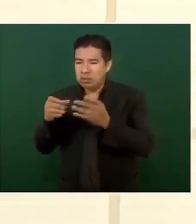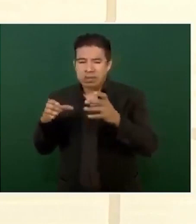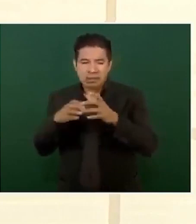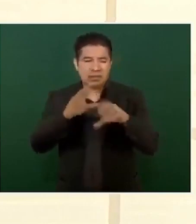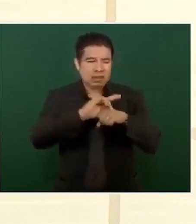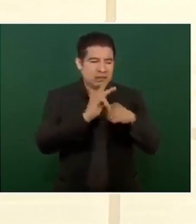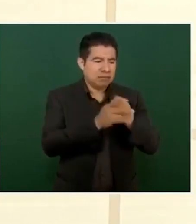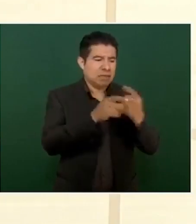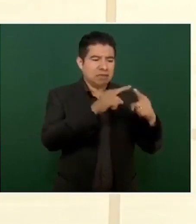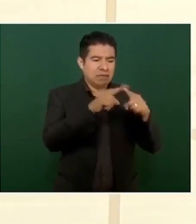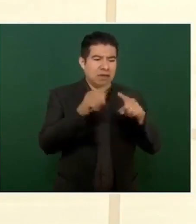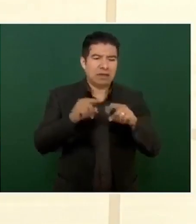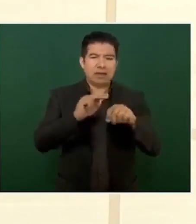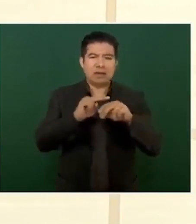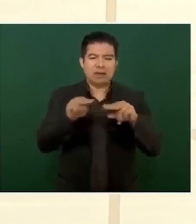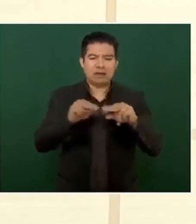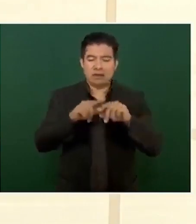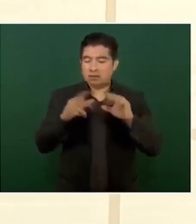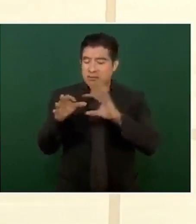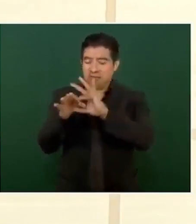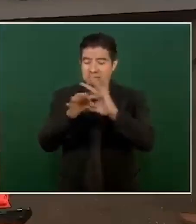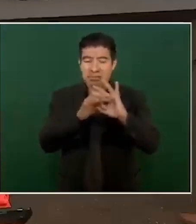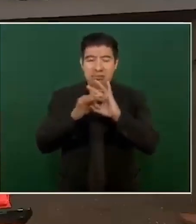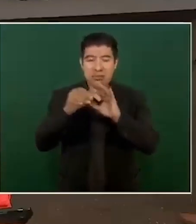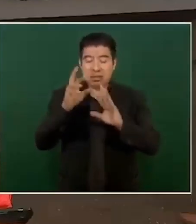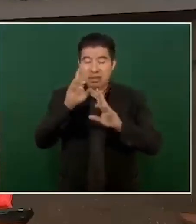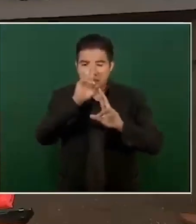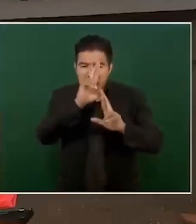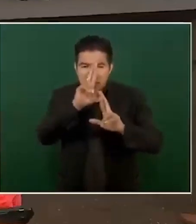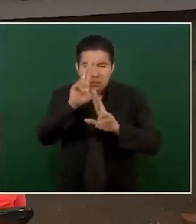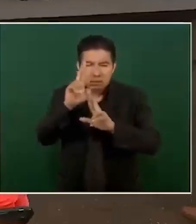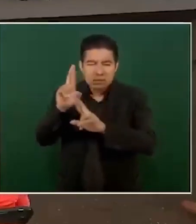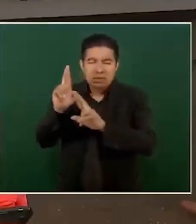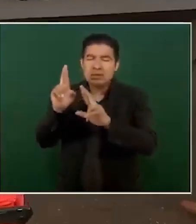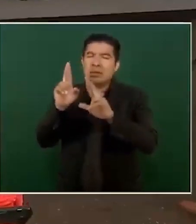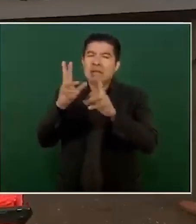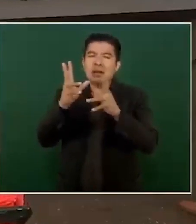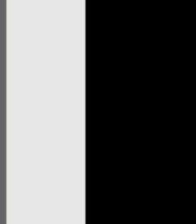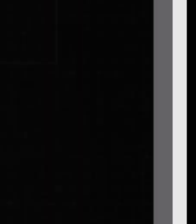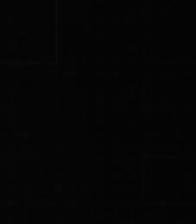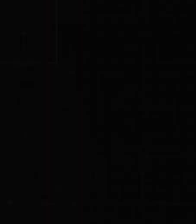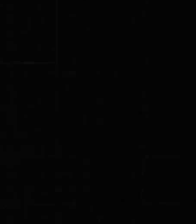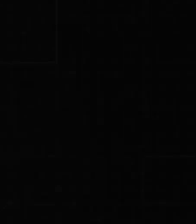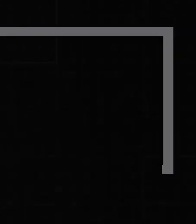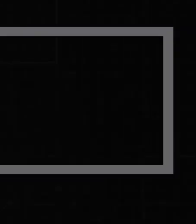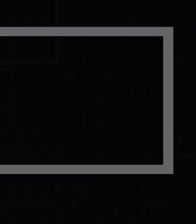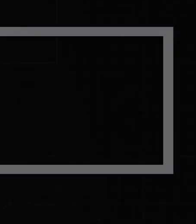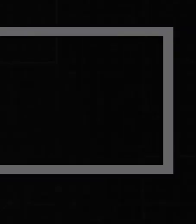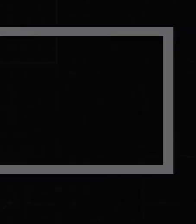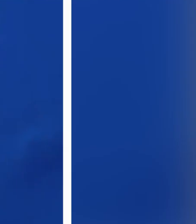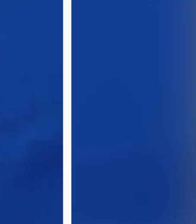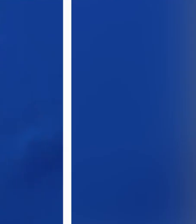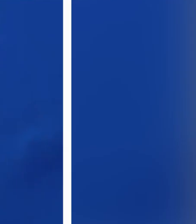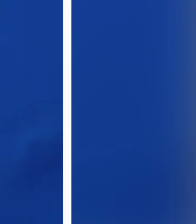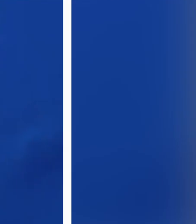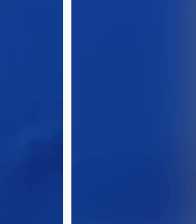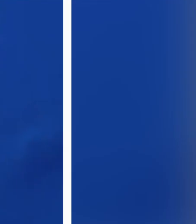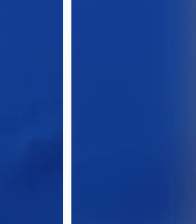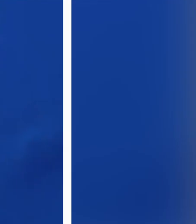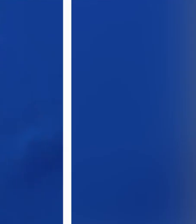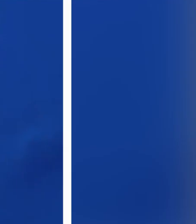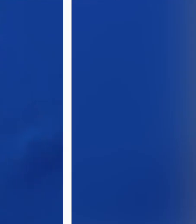Al derecho ajeno Es la paz Sí Ese es el comunicado Wow Ya